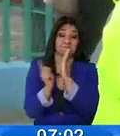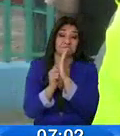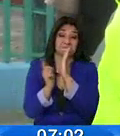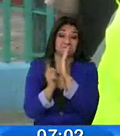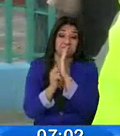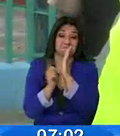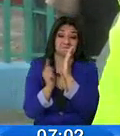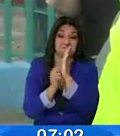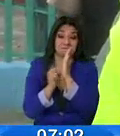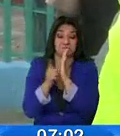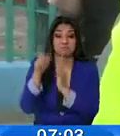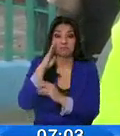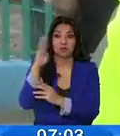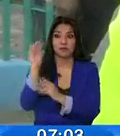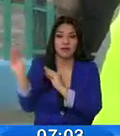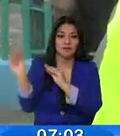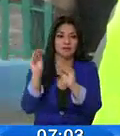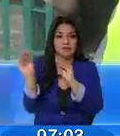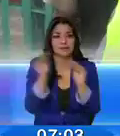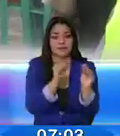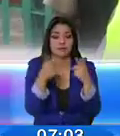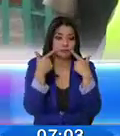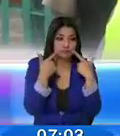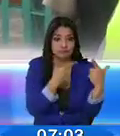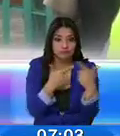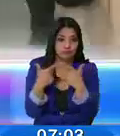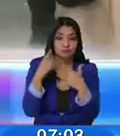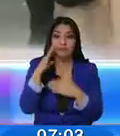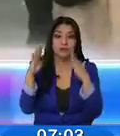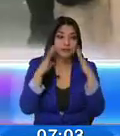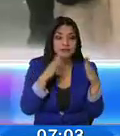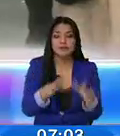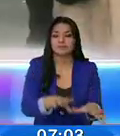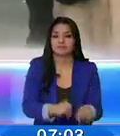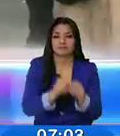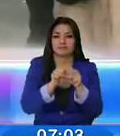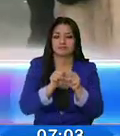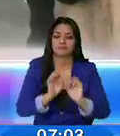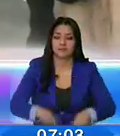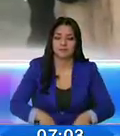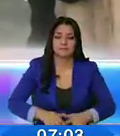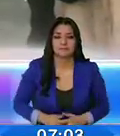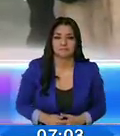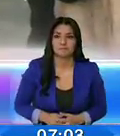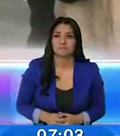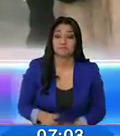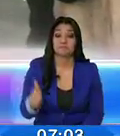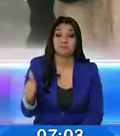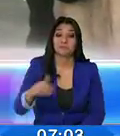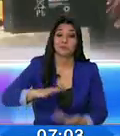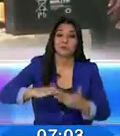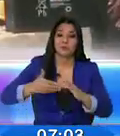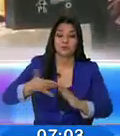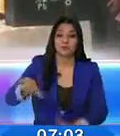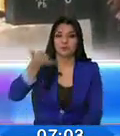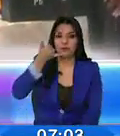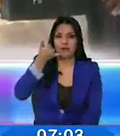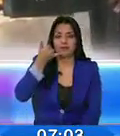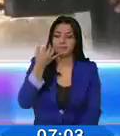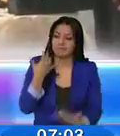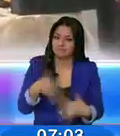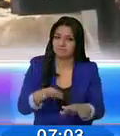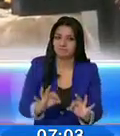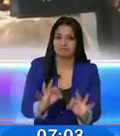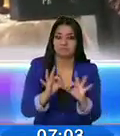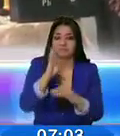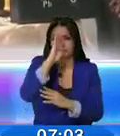el patrullaje y los operativos comienzan a dar resultados inmediatamente. Tras la oportuna participación de la comunidad, los uniformados realizaron